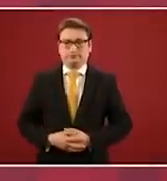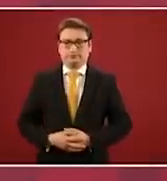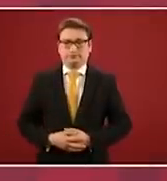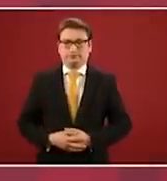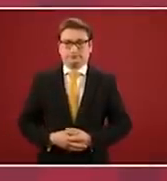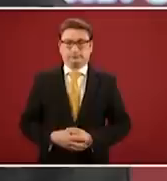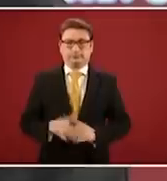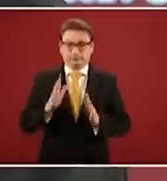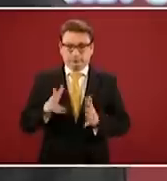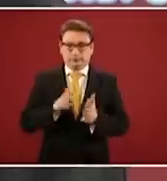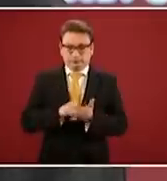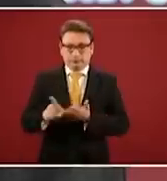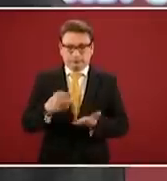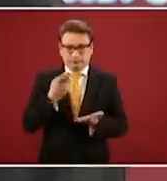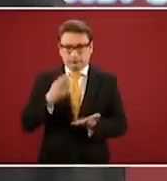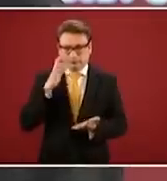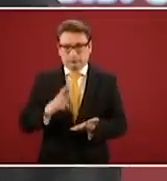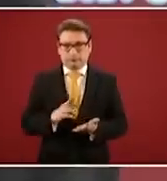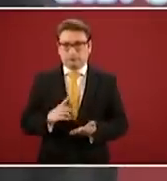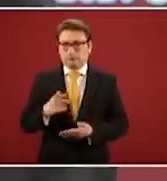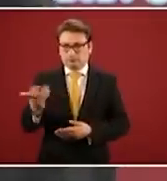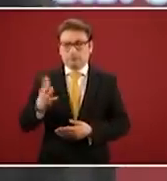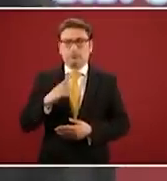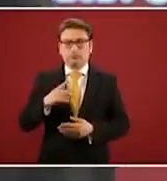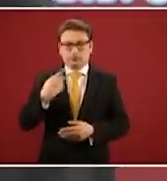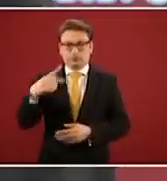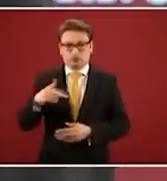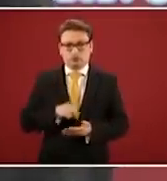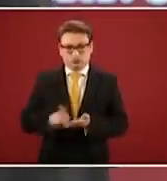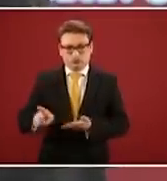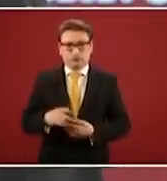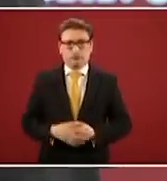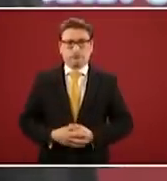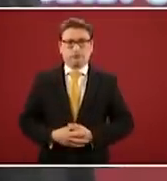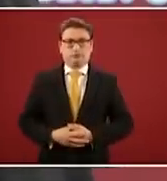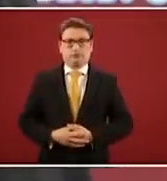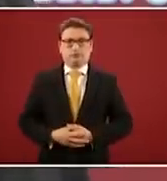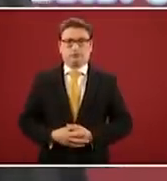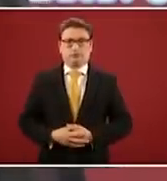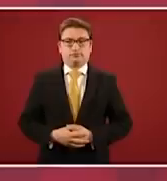Ya, es un derecho que tienen, es lo